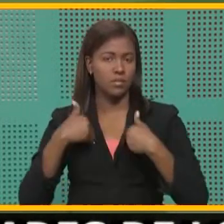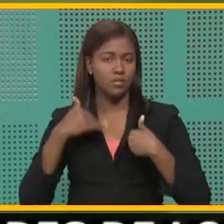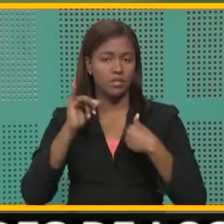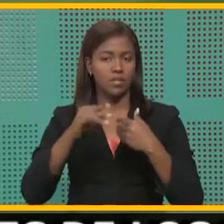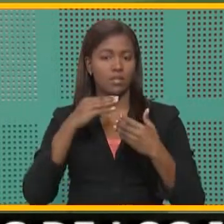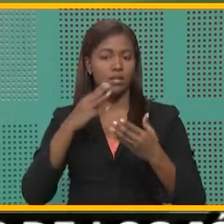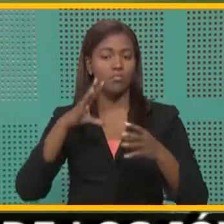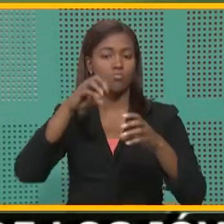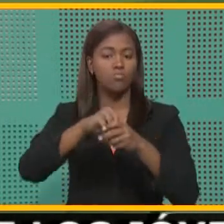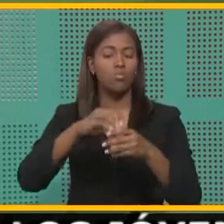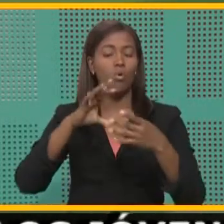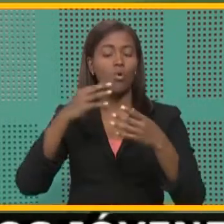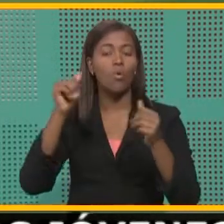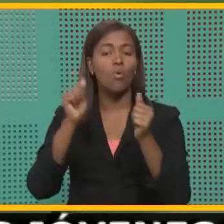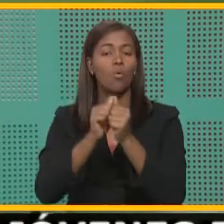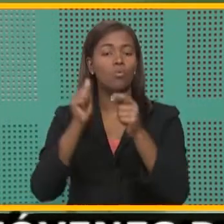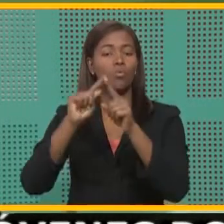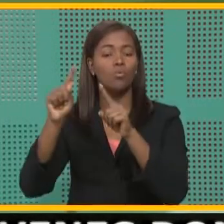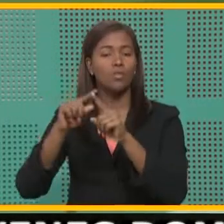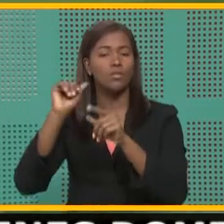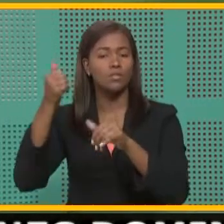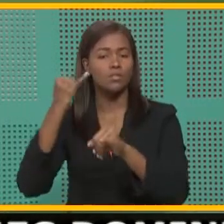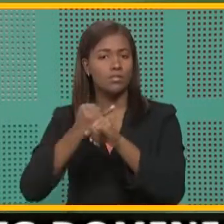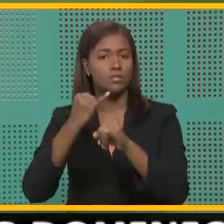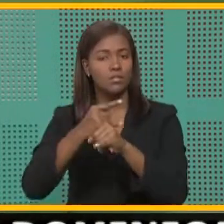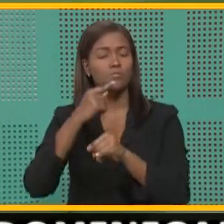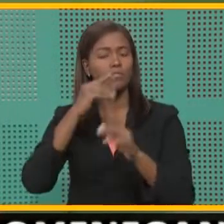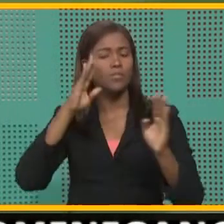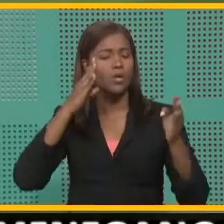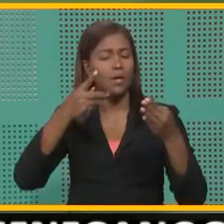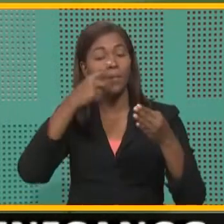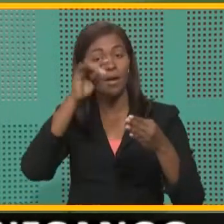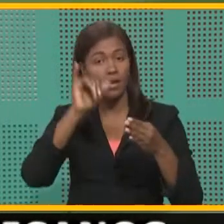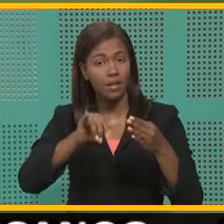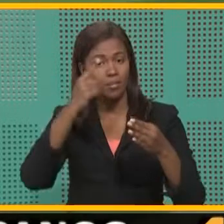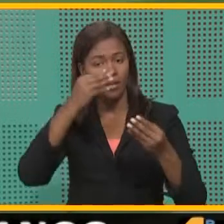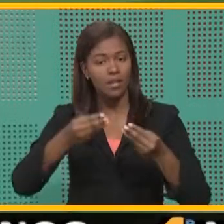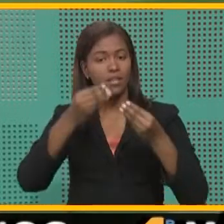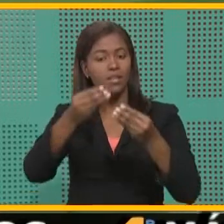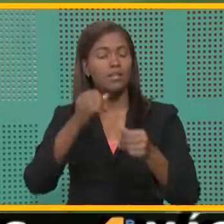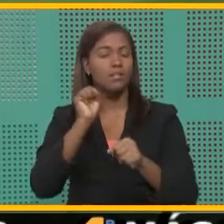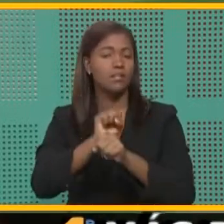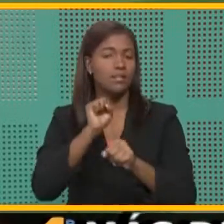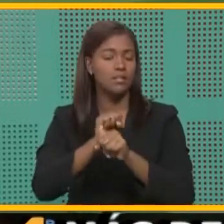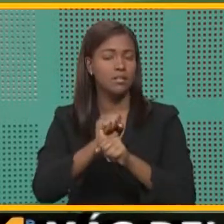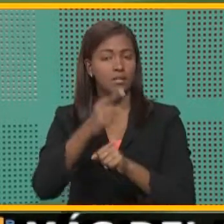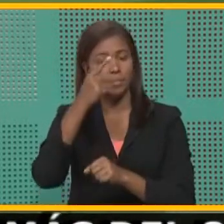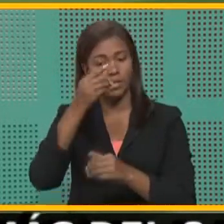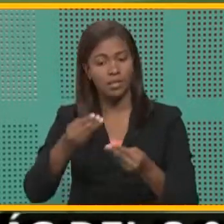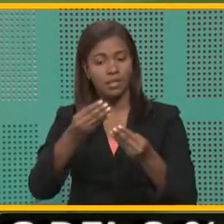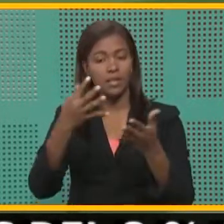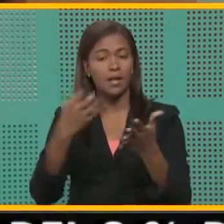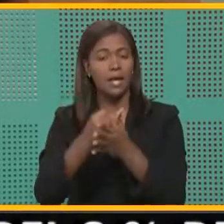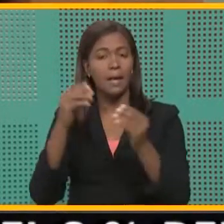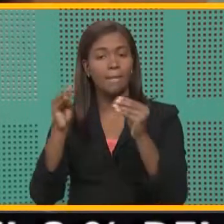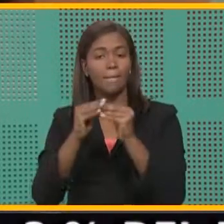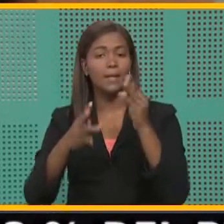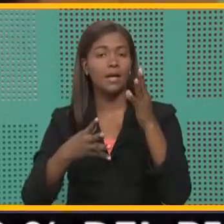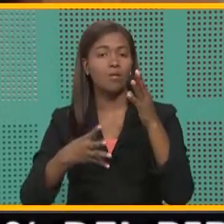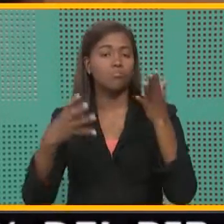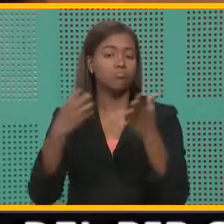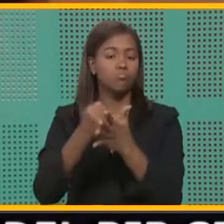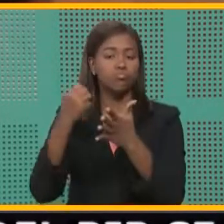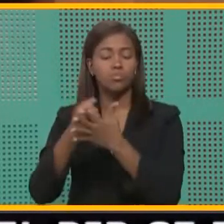el involucramiento con instituciones, precisamente para eso, para crear fuentes de empleo, para crear más oportunidades.